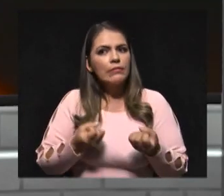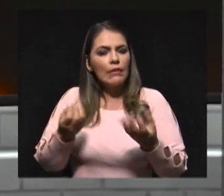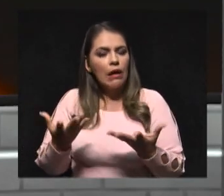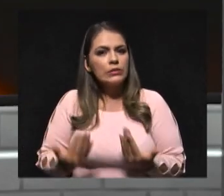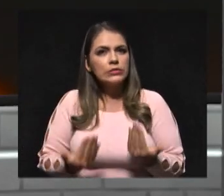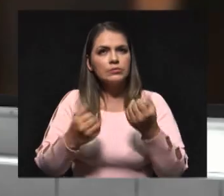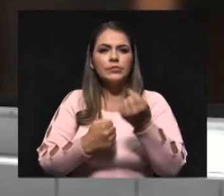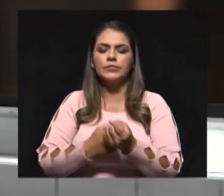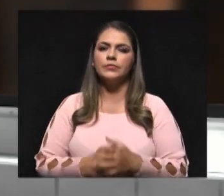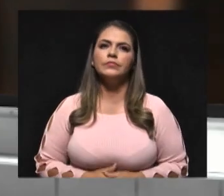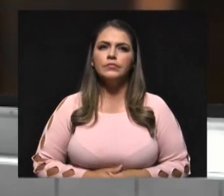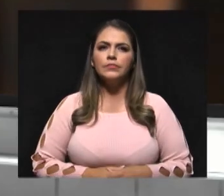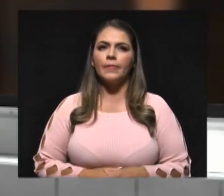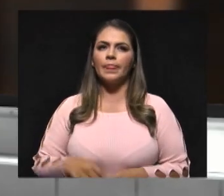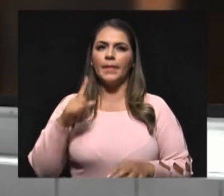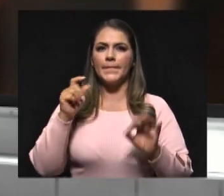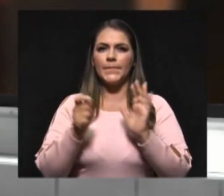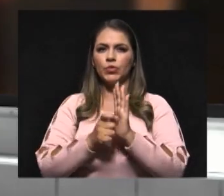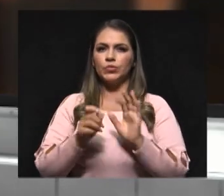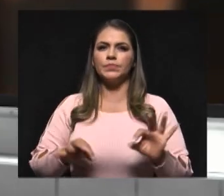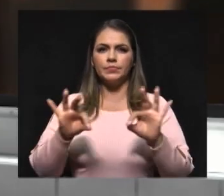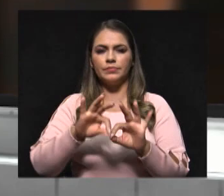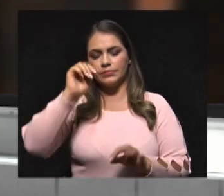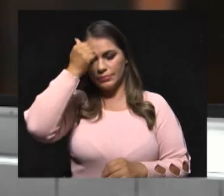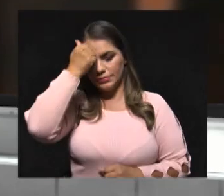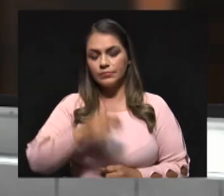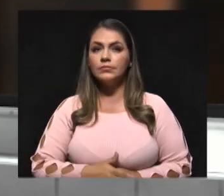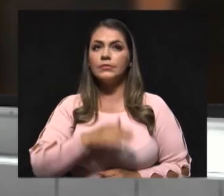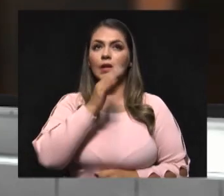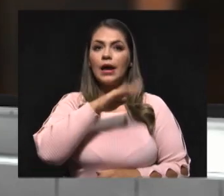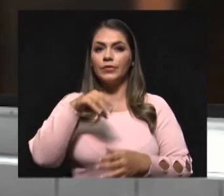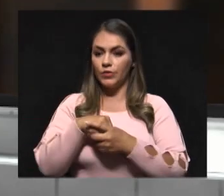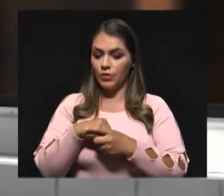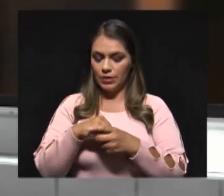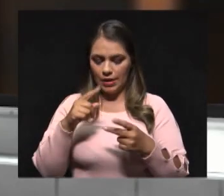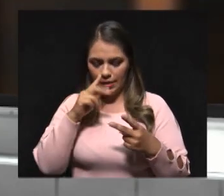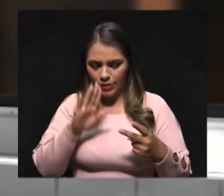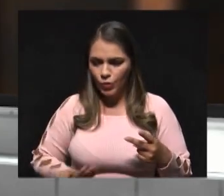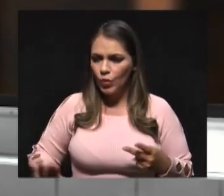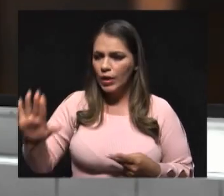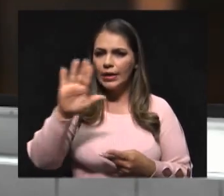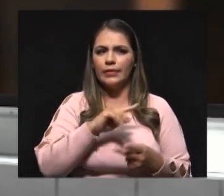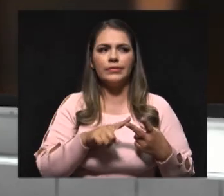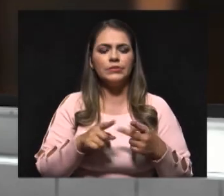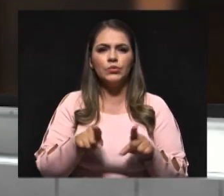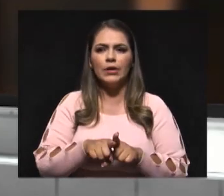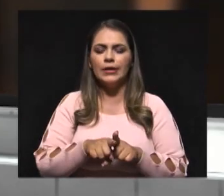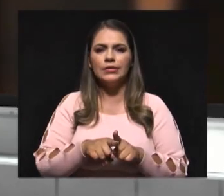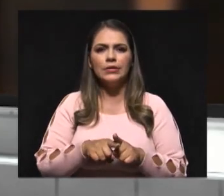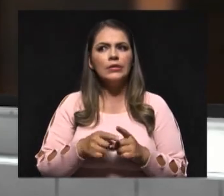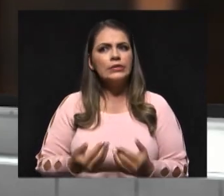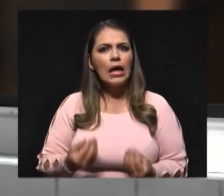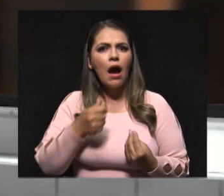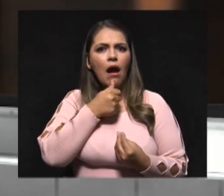ejes hay un punto fundamental y hablando de antioquia que es una fuente naturaleza que es un pulmón que es una fuente